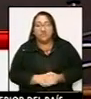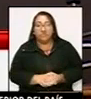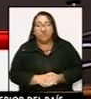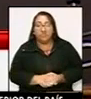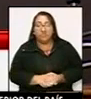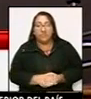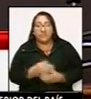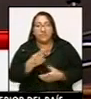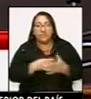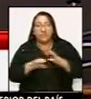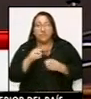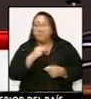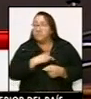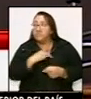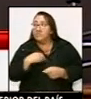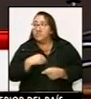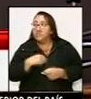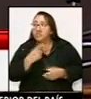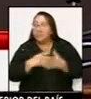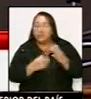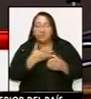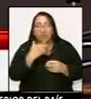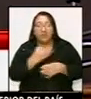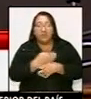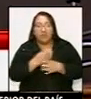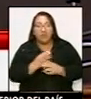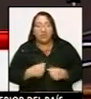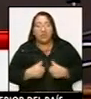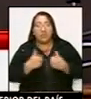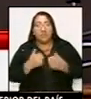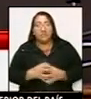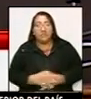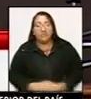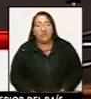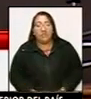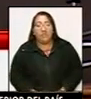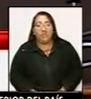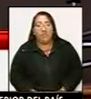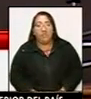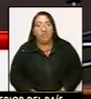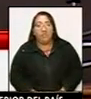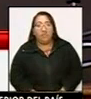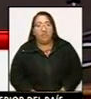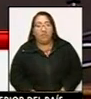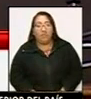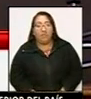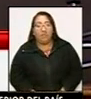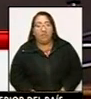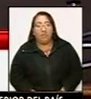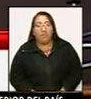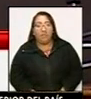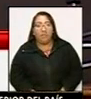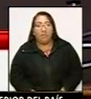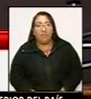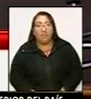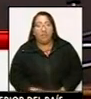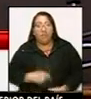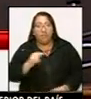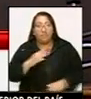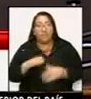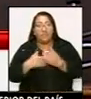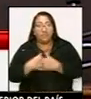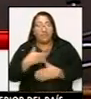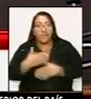se hizo desde el Ejecutivo para mejorar las condiciones de vida de todas estas mujeres? Es poco lo que se va avanzando.